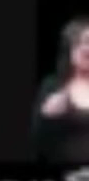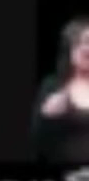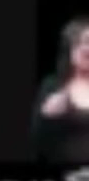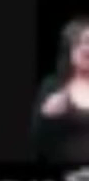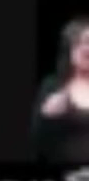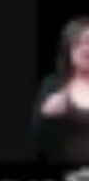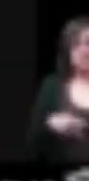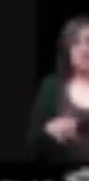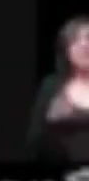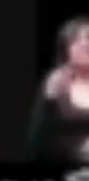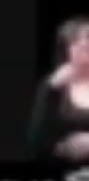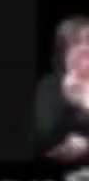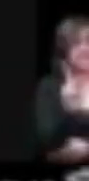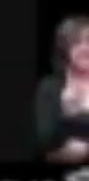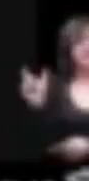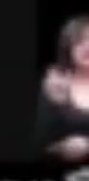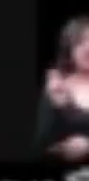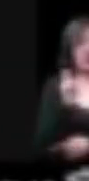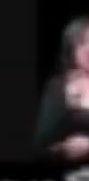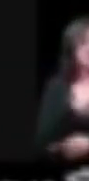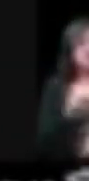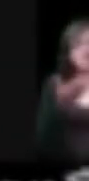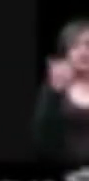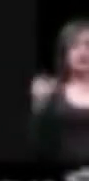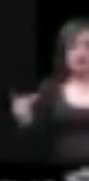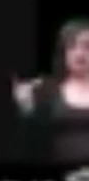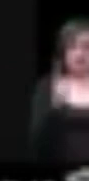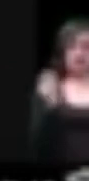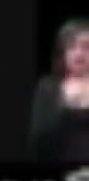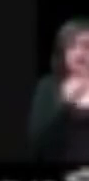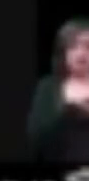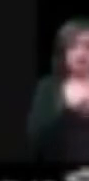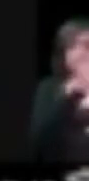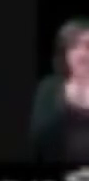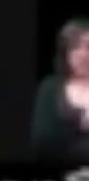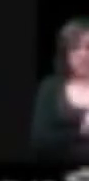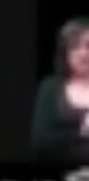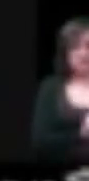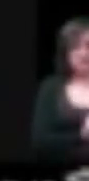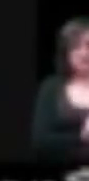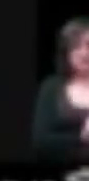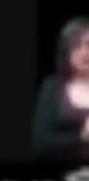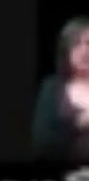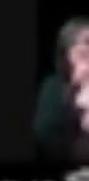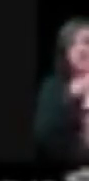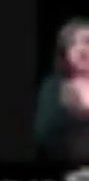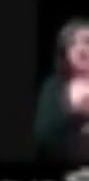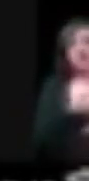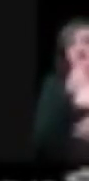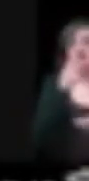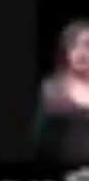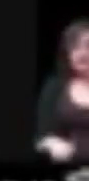embargo, el hecho de que no sean compatibles los derechos de unirse en matrimonio civil y el derecho de un menor a ser adoptado